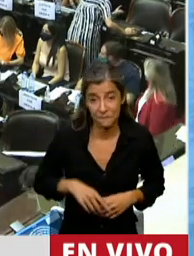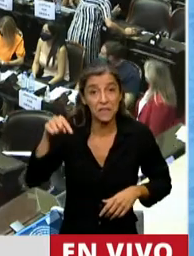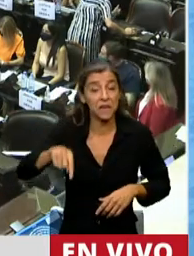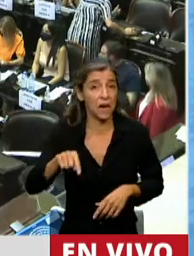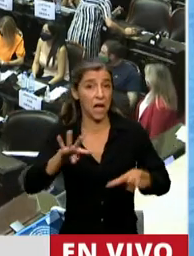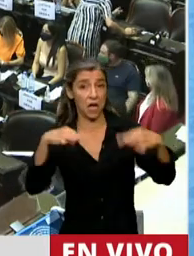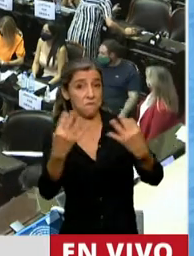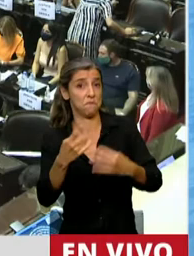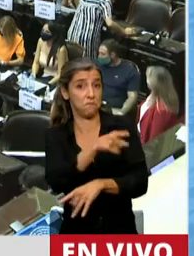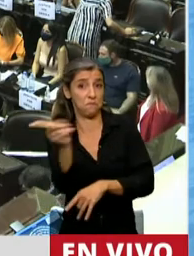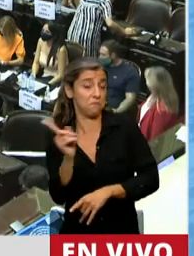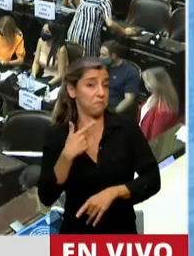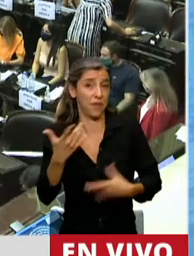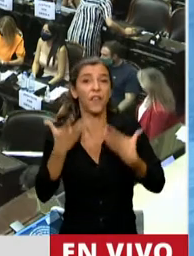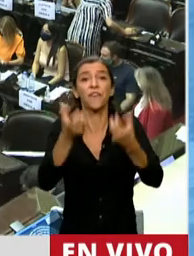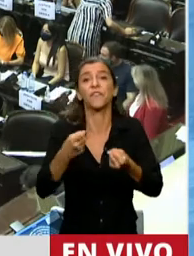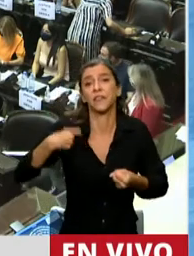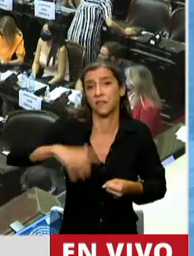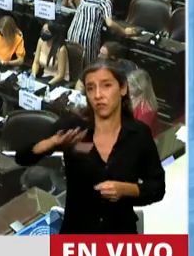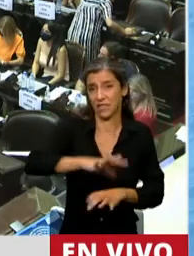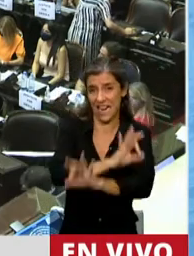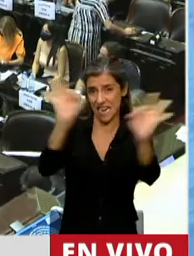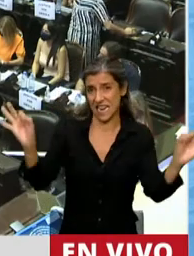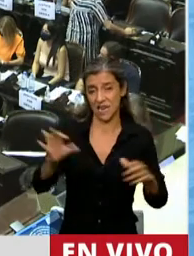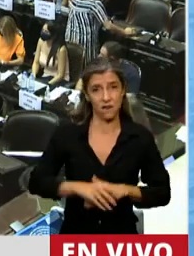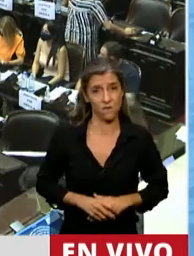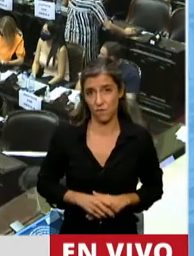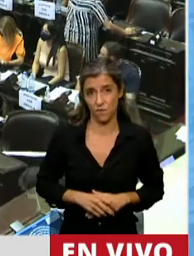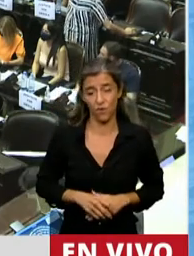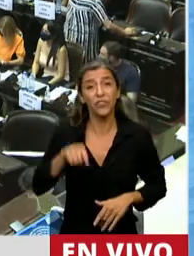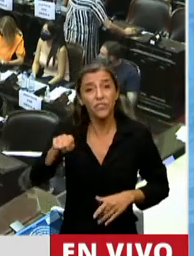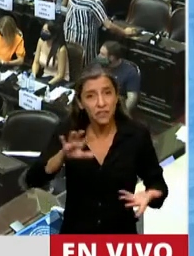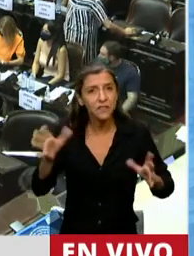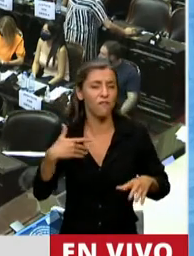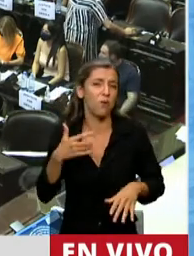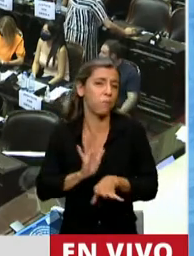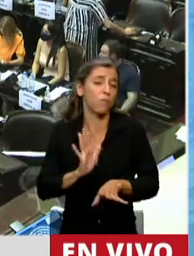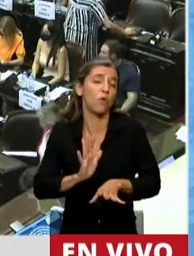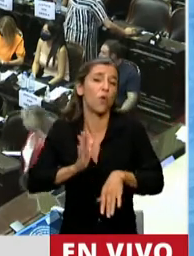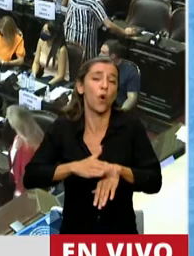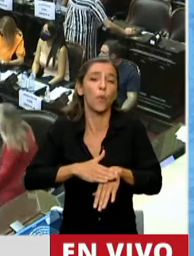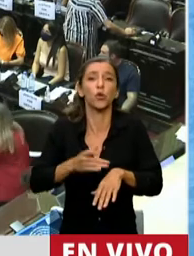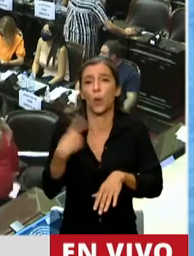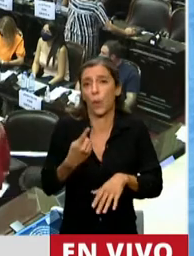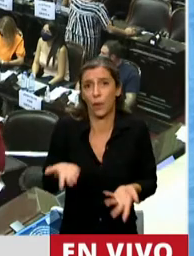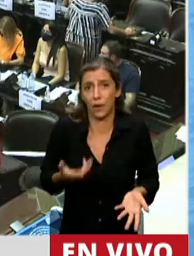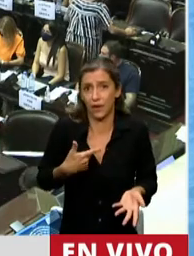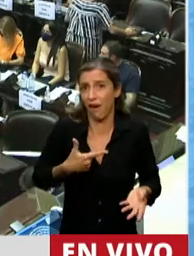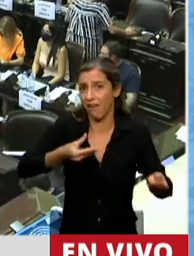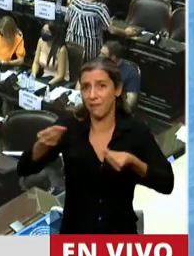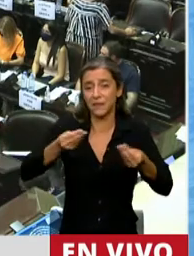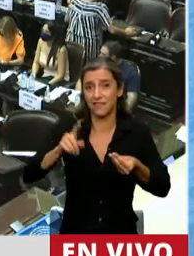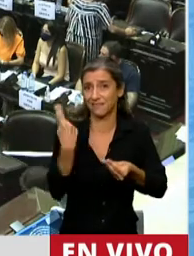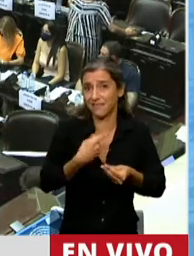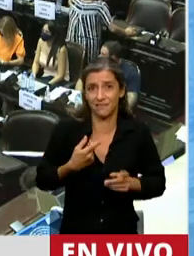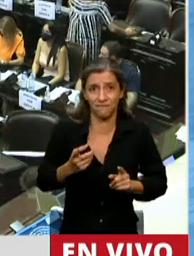a los ciudadanos de este país con los déficits que genera una pésima administración política que tenemos. La